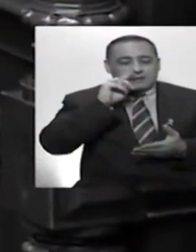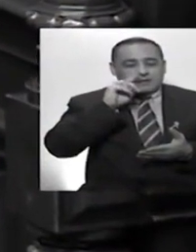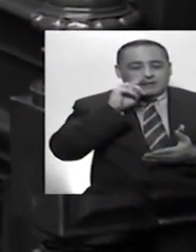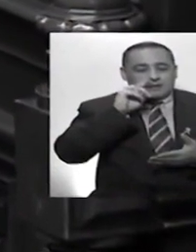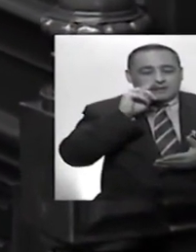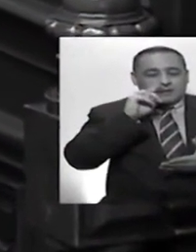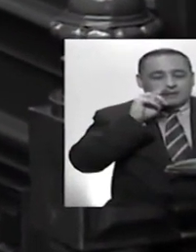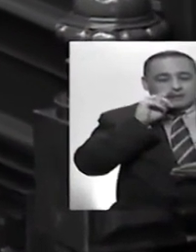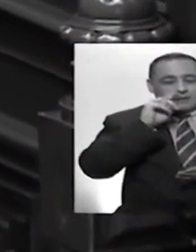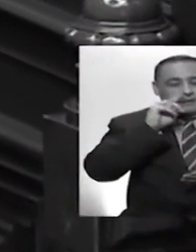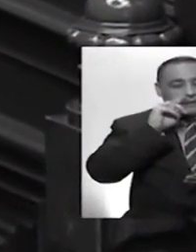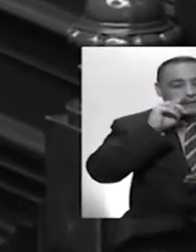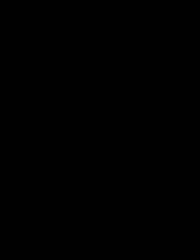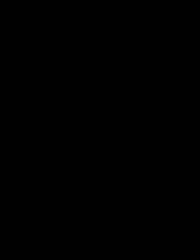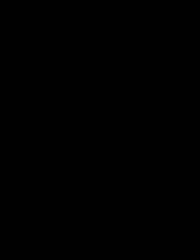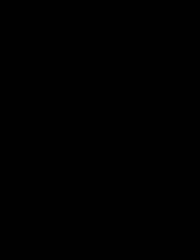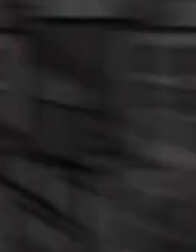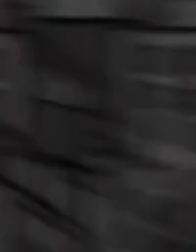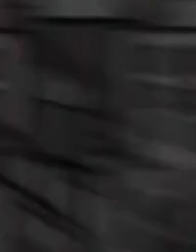ve